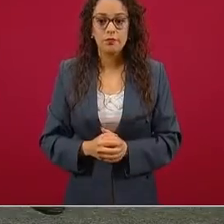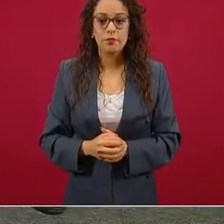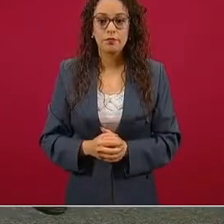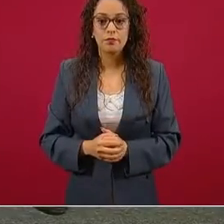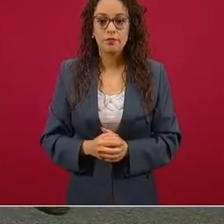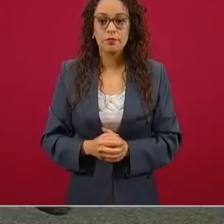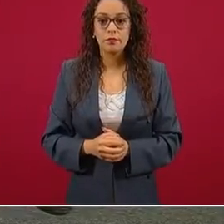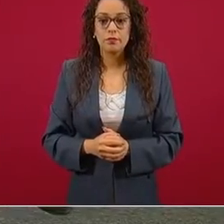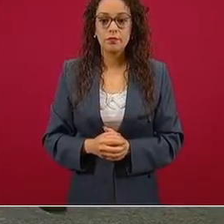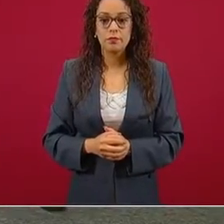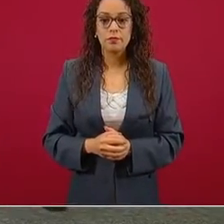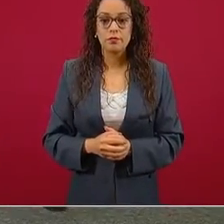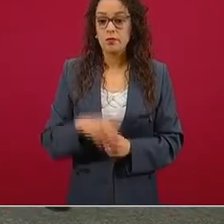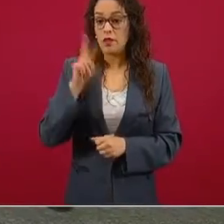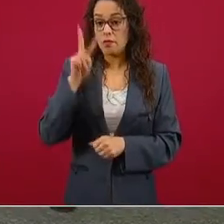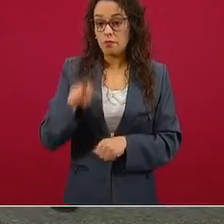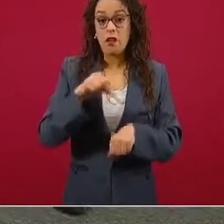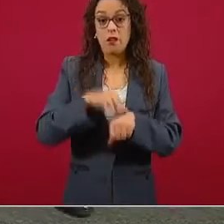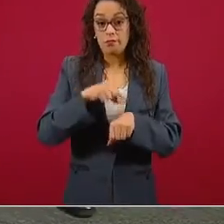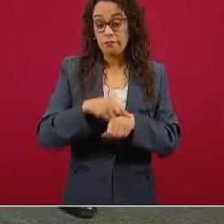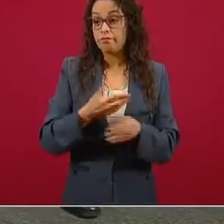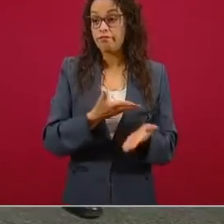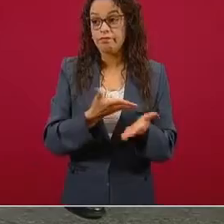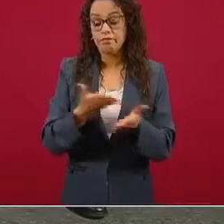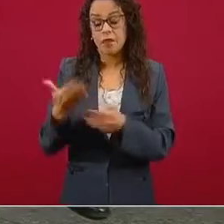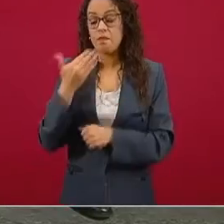Hicieron muy buena labor los médicos